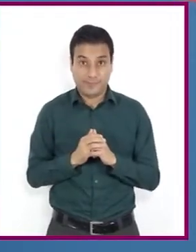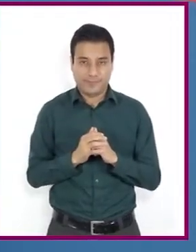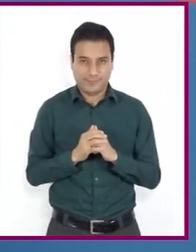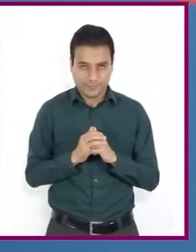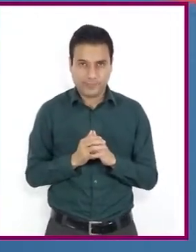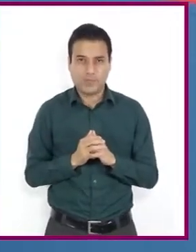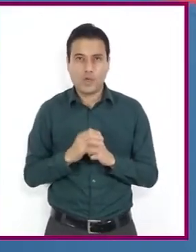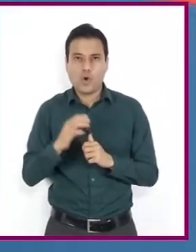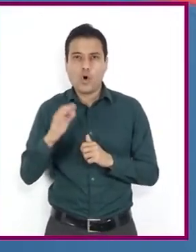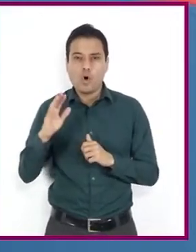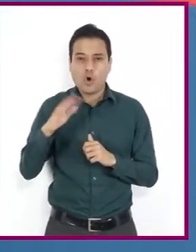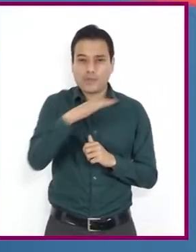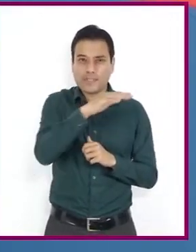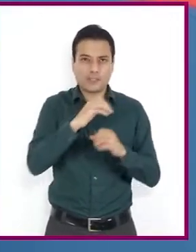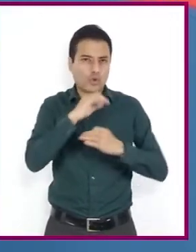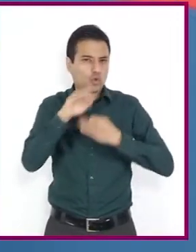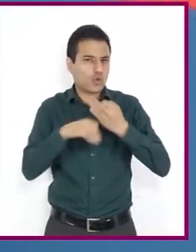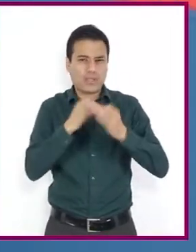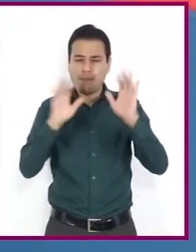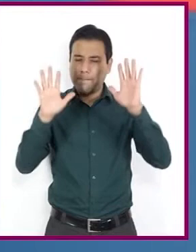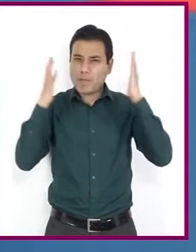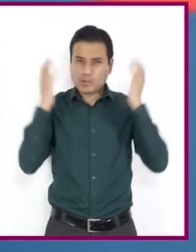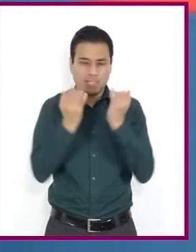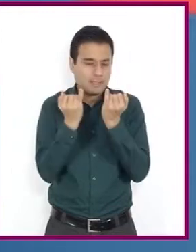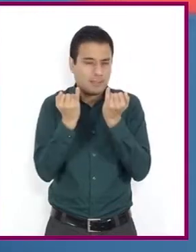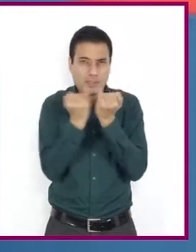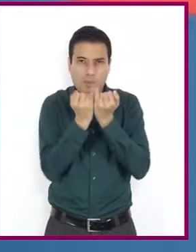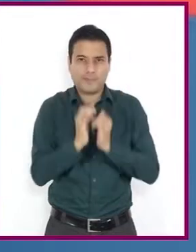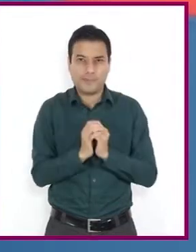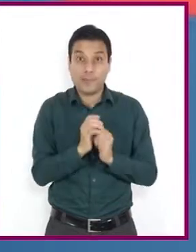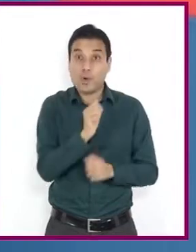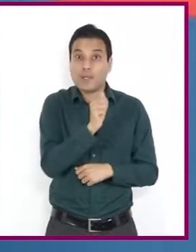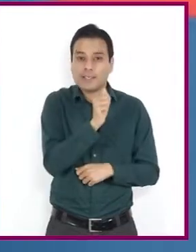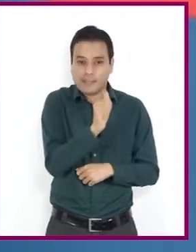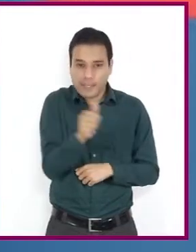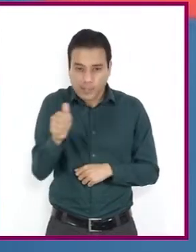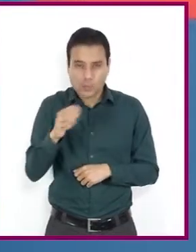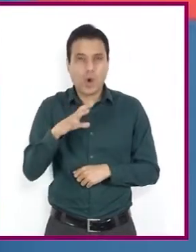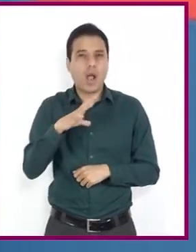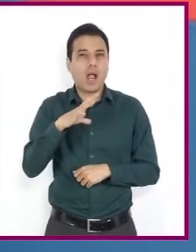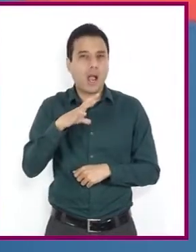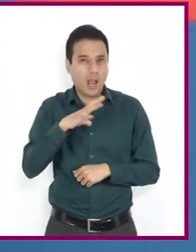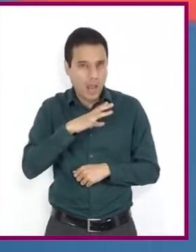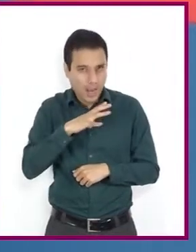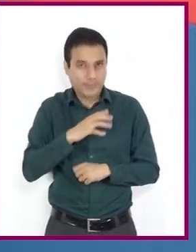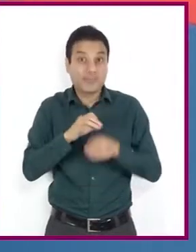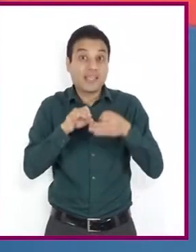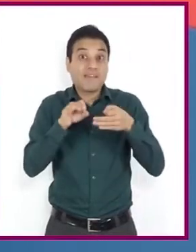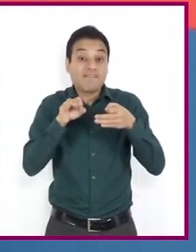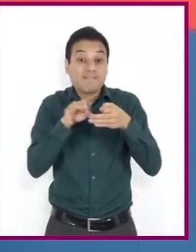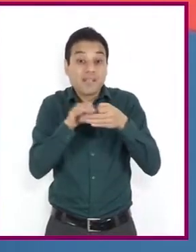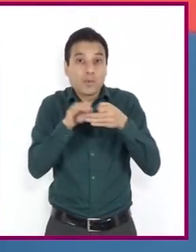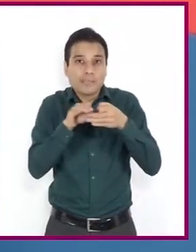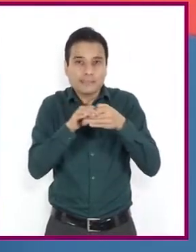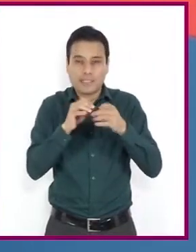electromagnéticas tienen la misma velocidad. Sin embargo, cada una presenta un intervalo de frecuencia particular. Por